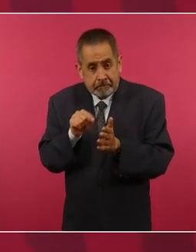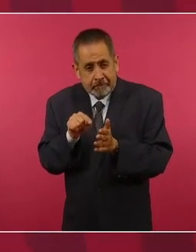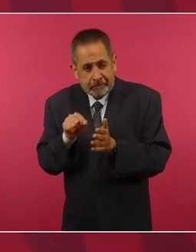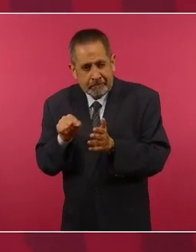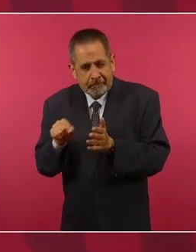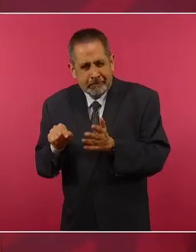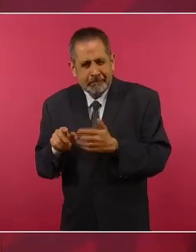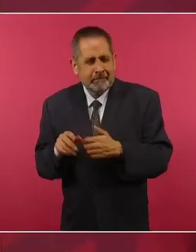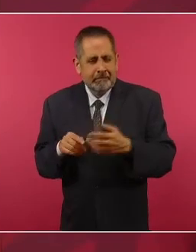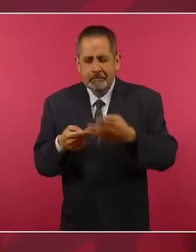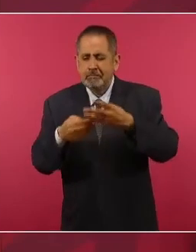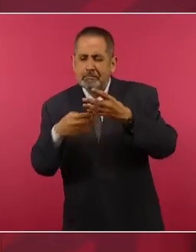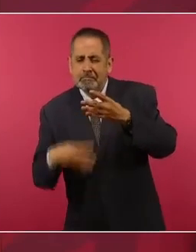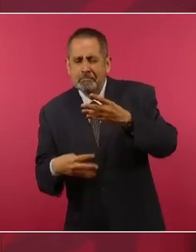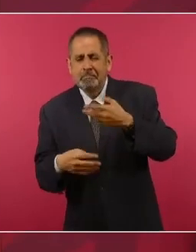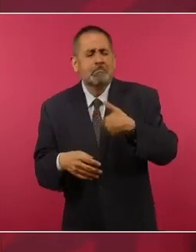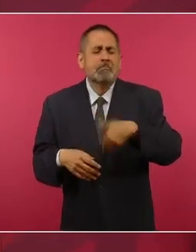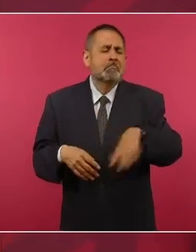Lo demás,